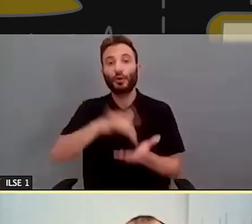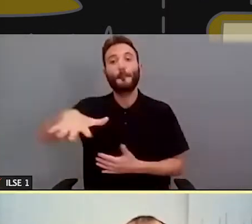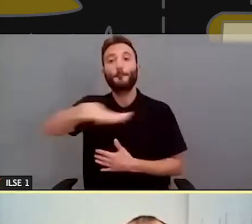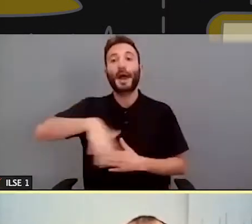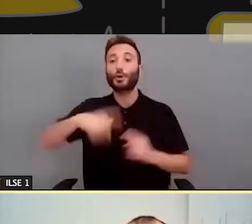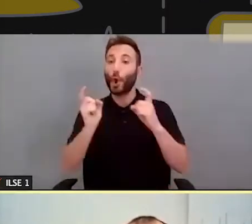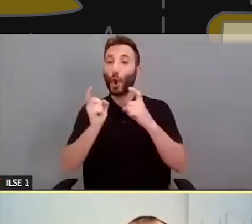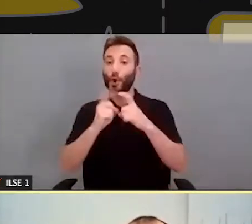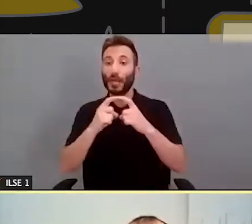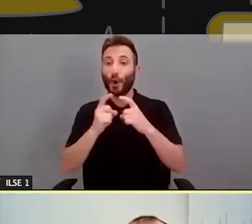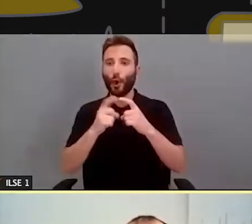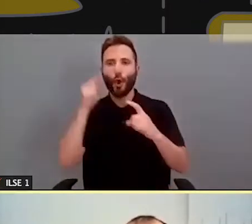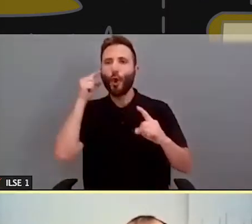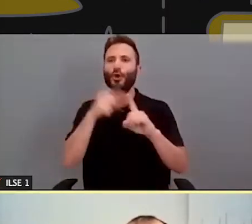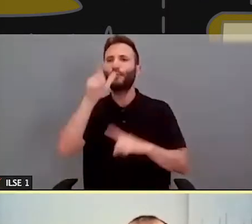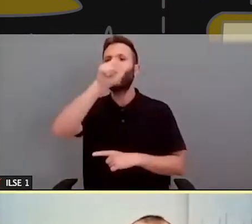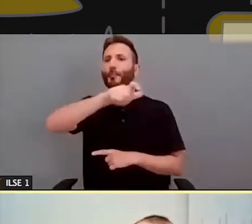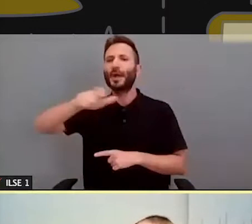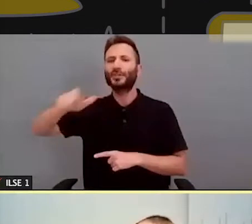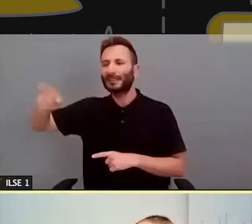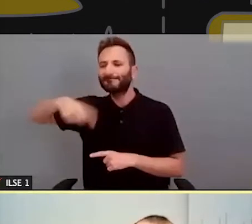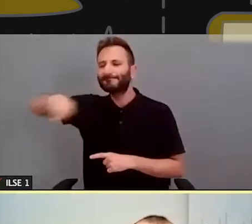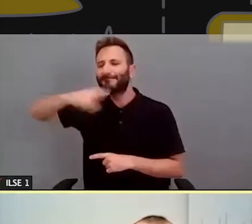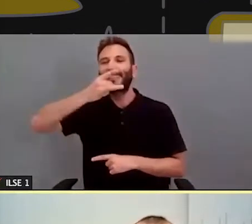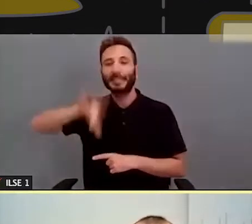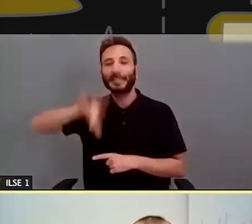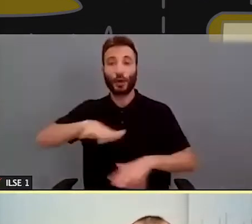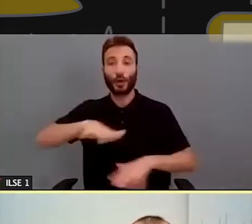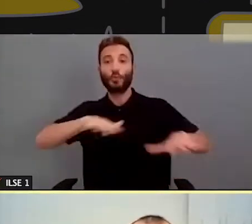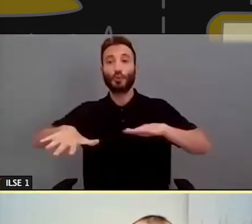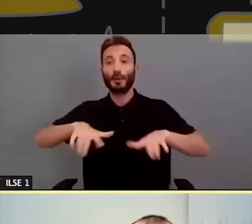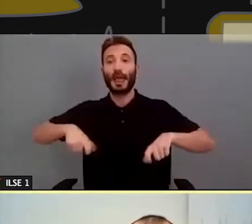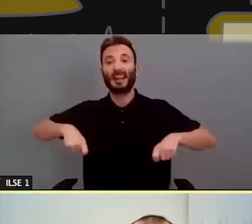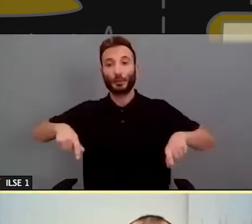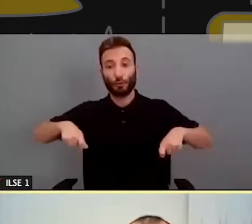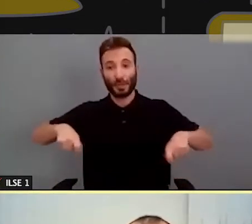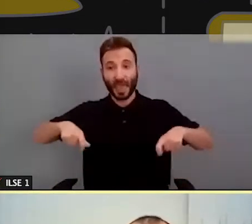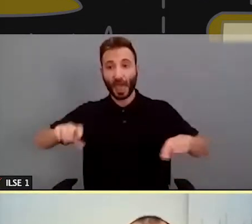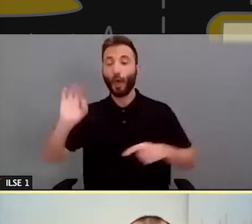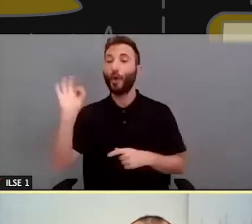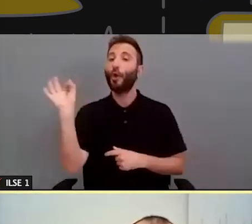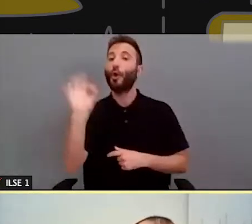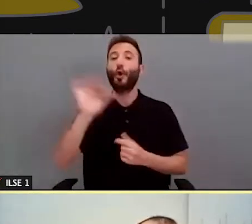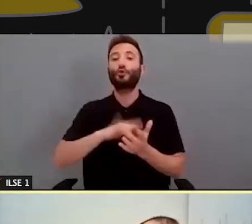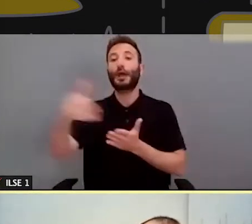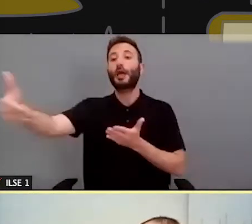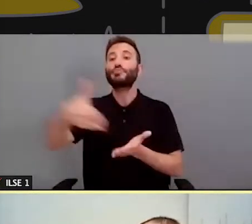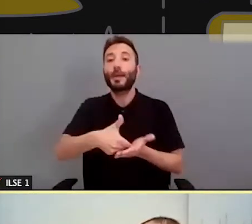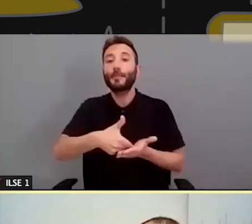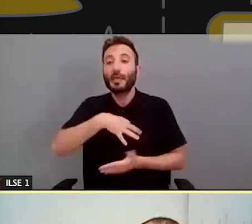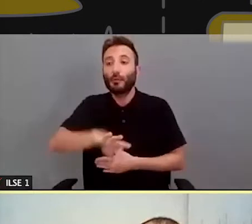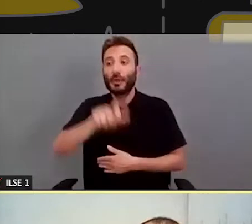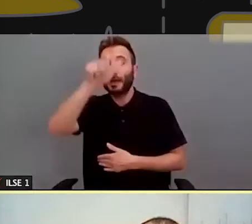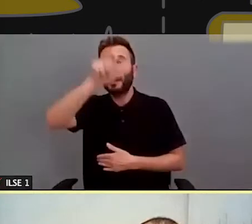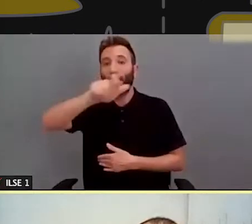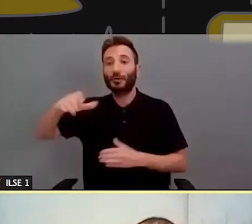pero pensado para aquellas personas que tienen movilidad reducida o también bajo demanda, los hacemos para personas con